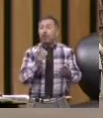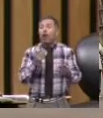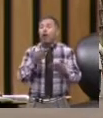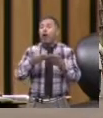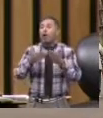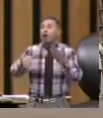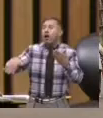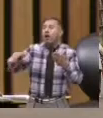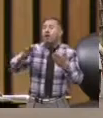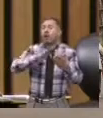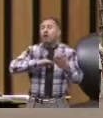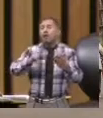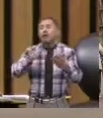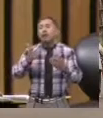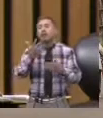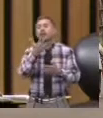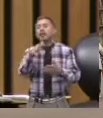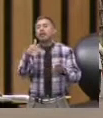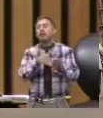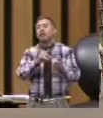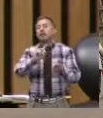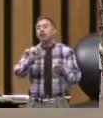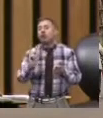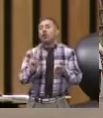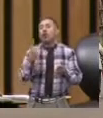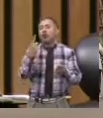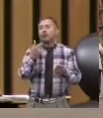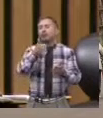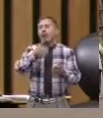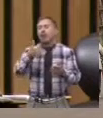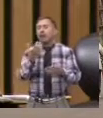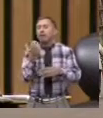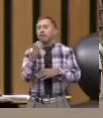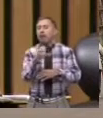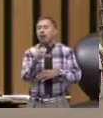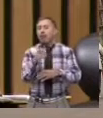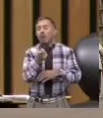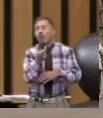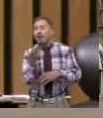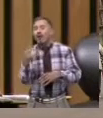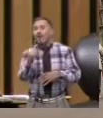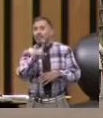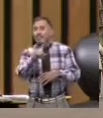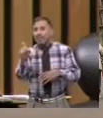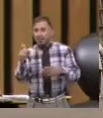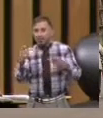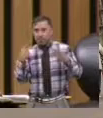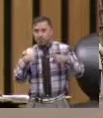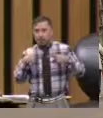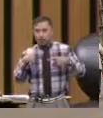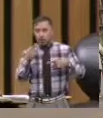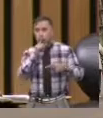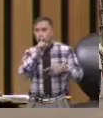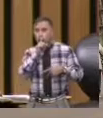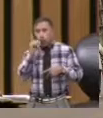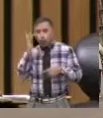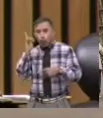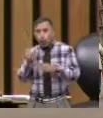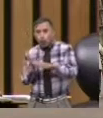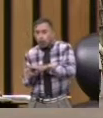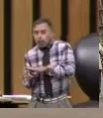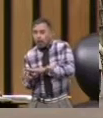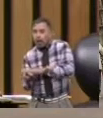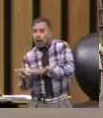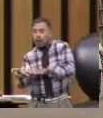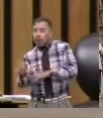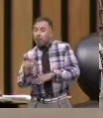mercado es de $10,000 por publicación. Como fue una centena de influencers pagados bajo la mesa, se estima que pudo haberse involucrado